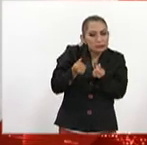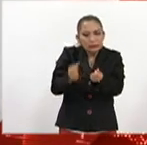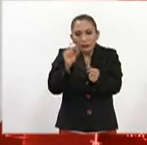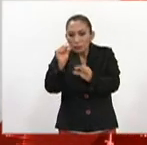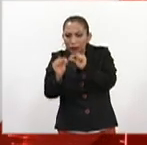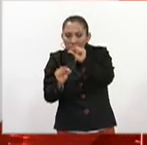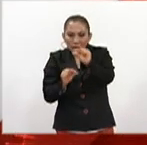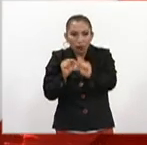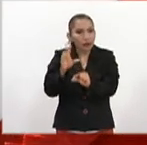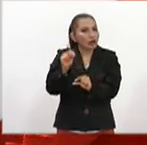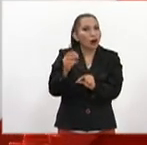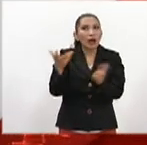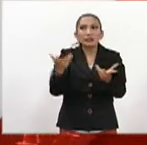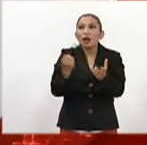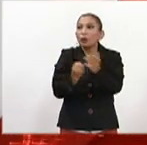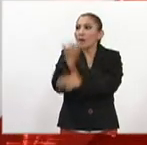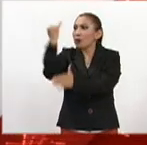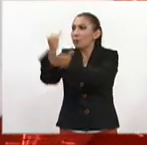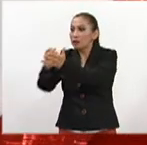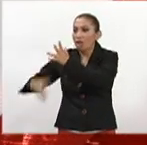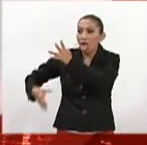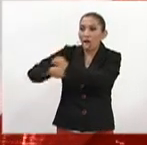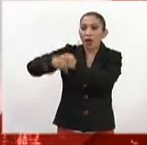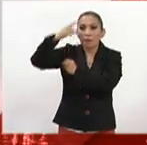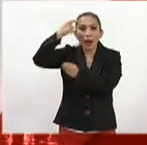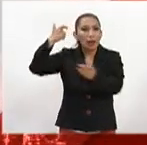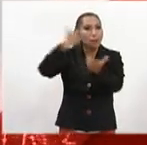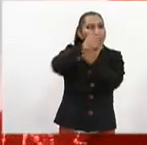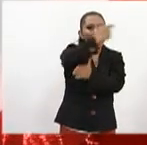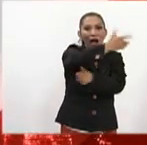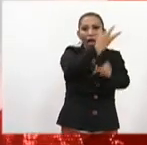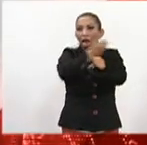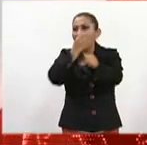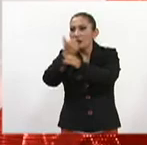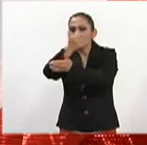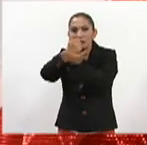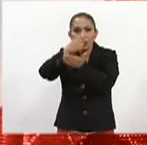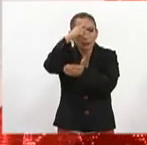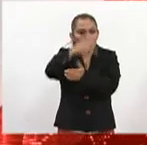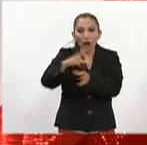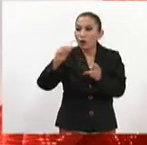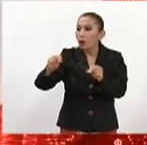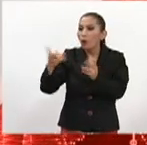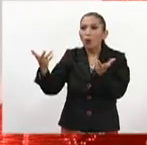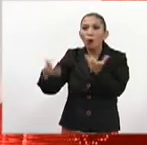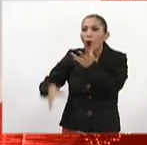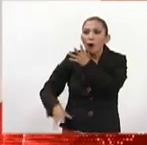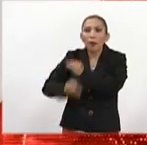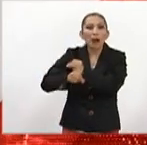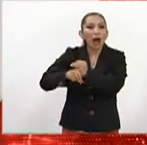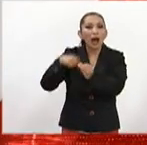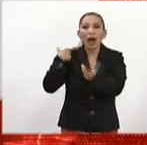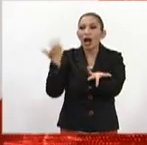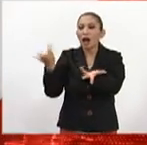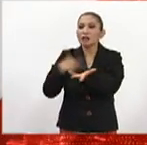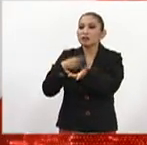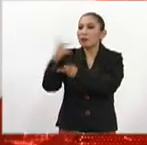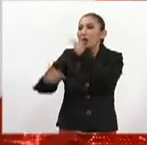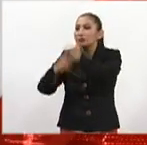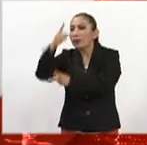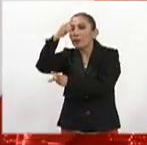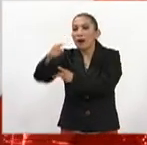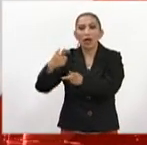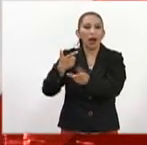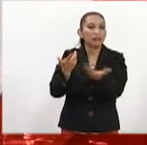a crear nuevos impuestos para pagar la reconstrucción, no vamos a crear nuevos fideicomisos para pagar